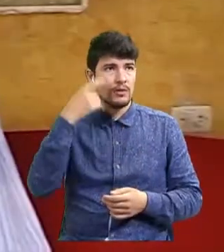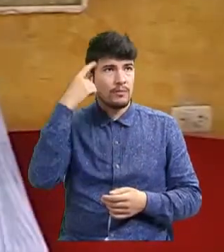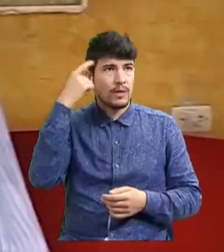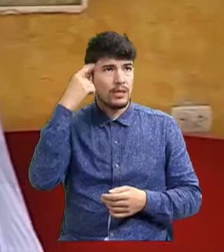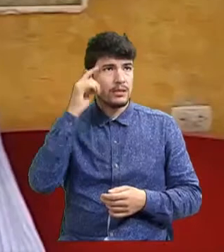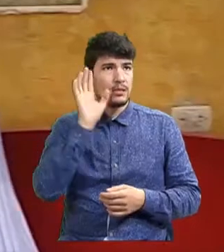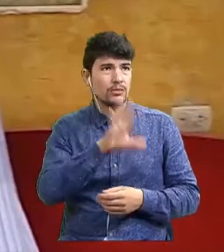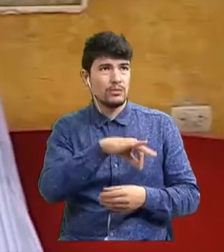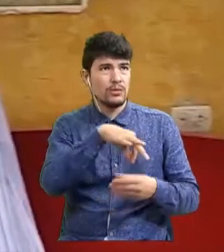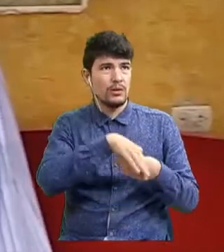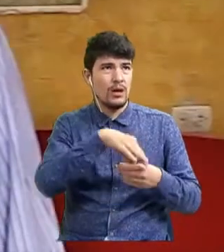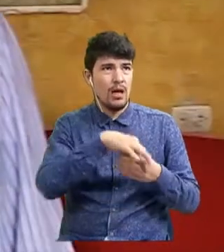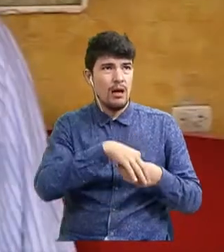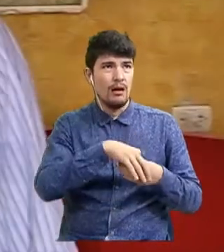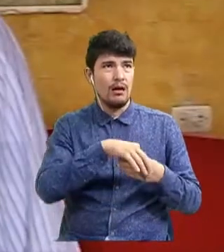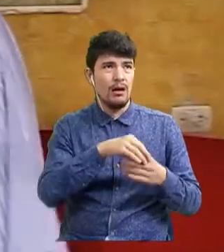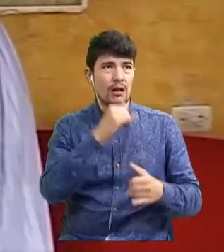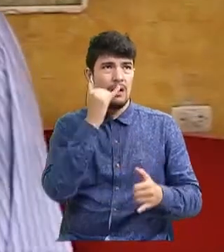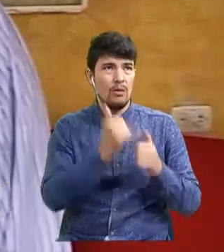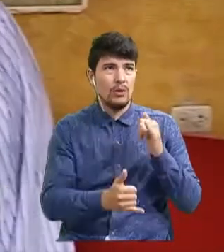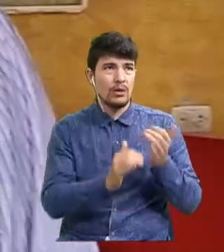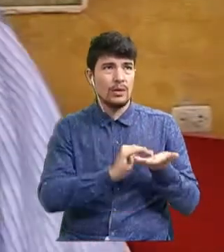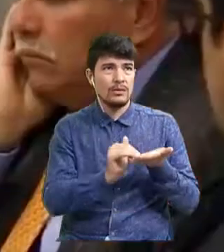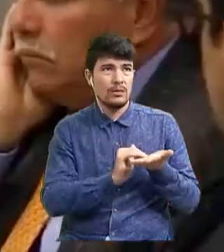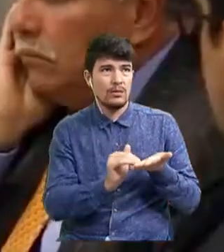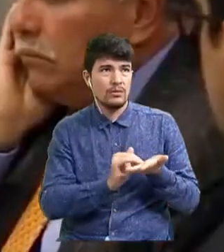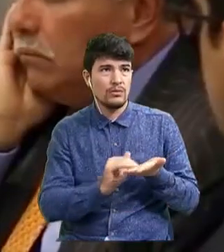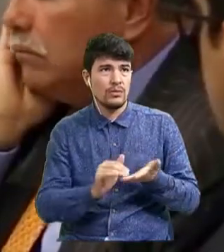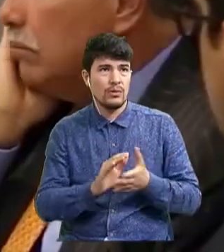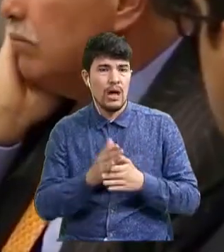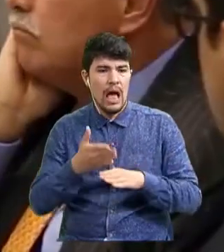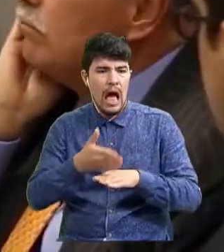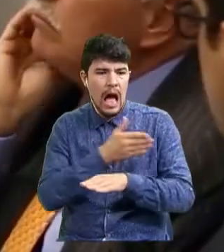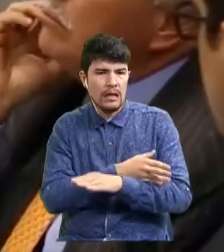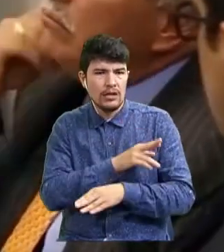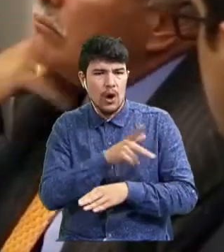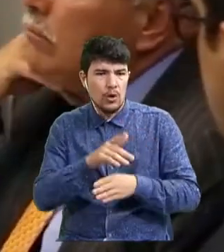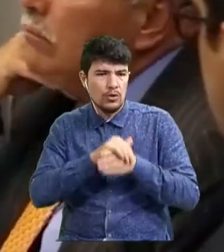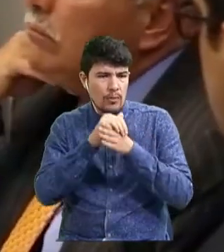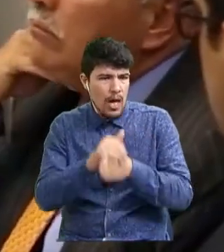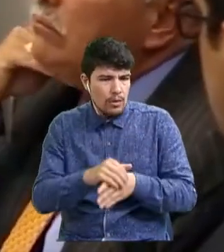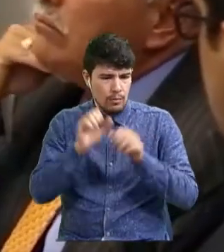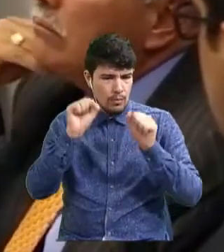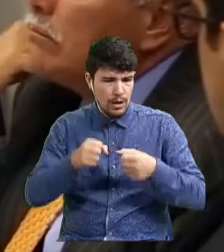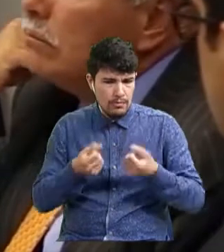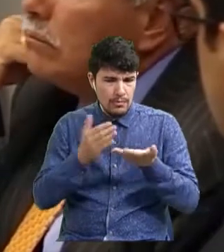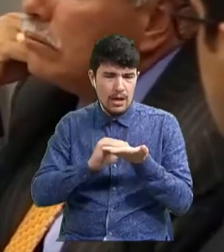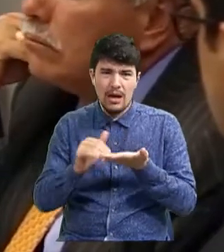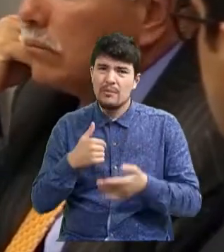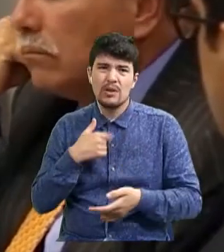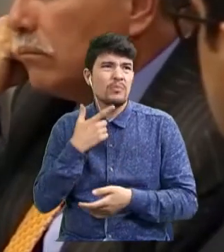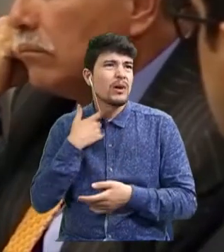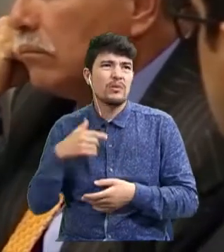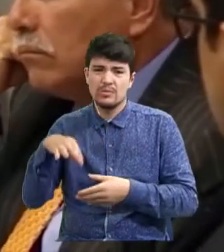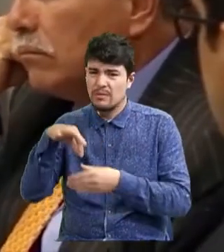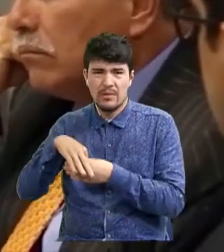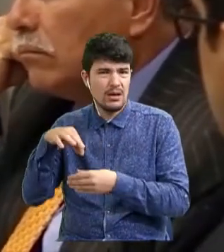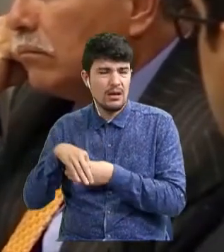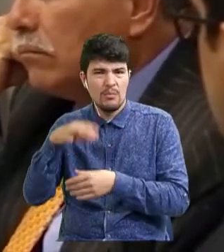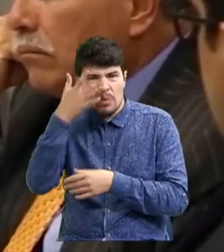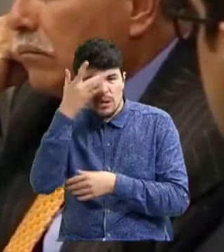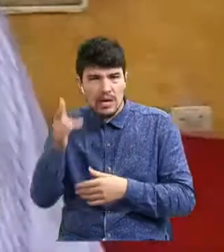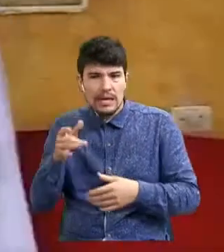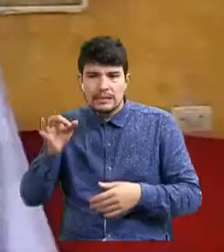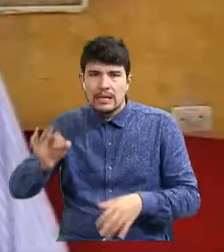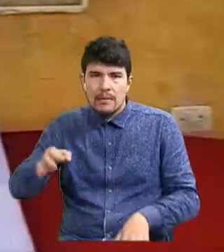plebiscito es como la última solución, mientras hay otros mecanismos. De entrada no me gusta la figura del plebiscito porque,